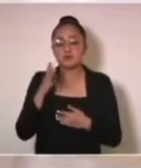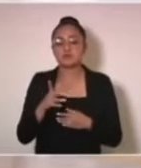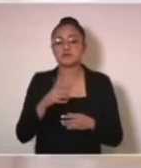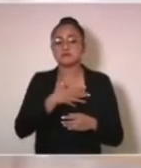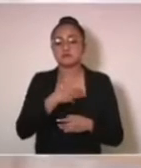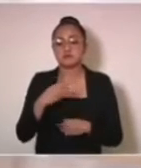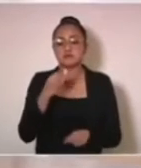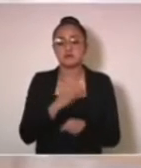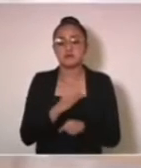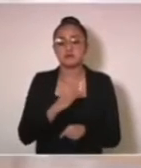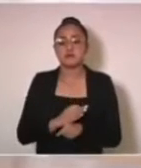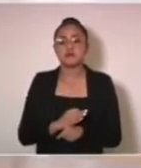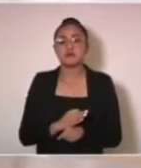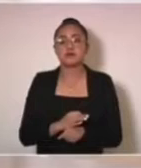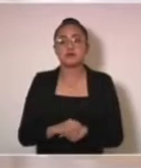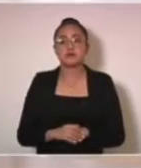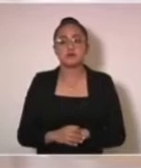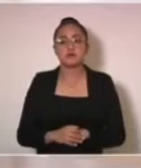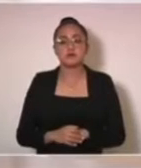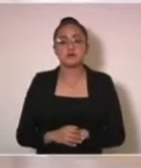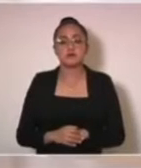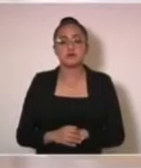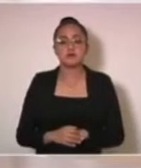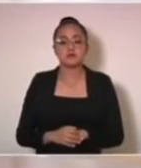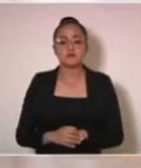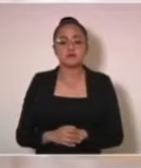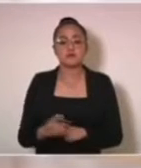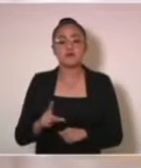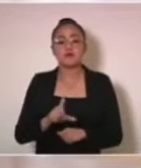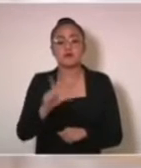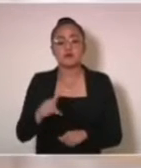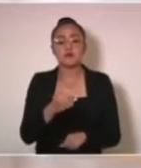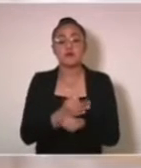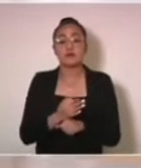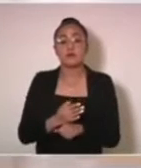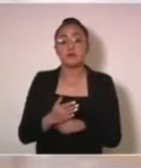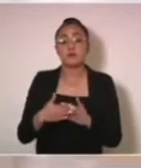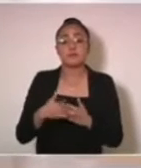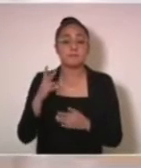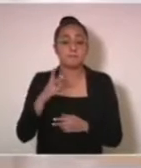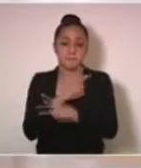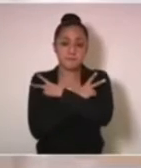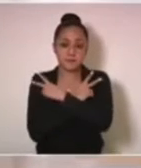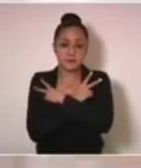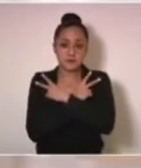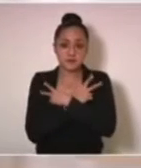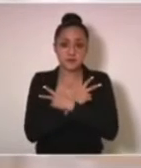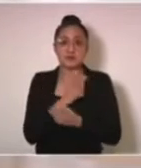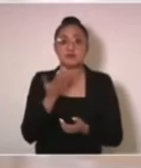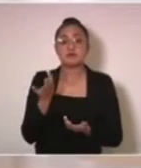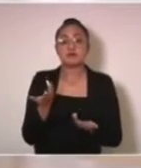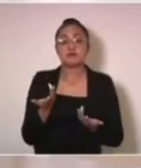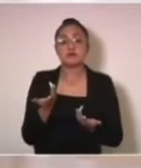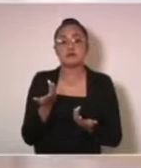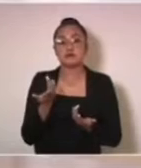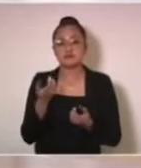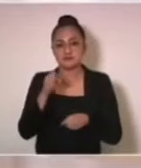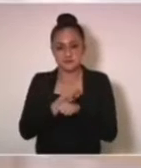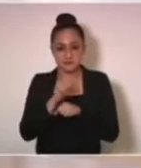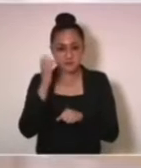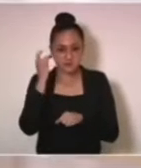Vamos a ver si hay tercera ola después de las vacaciones que ya terminaron de Semana Santa.